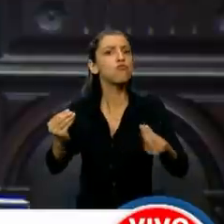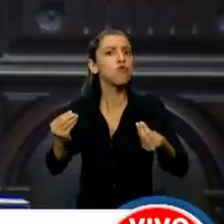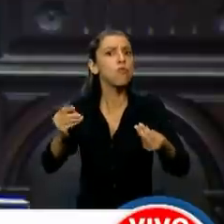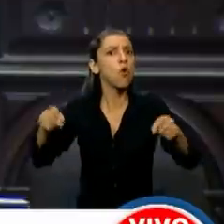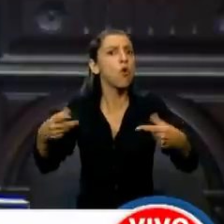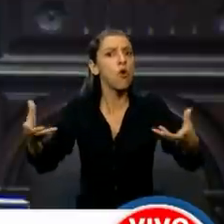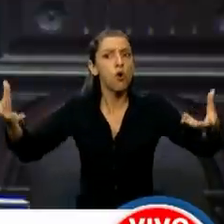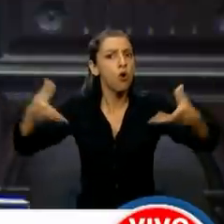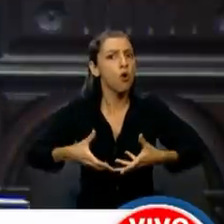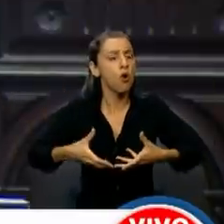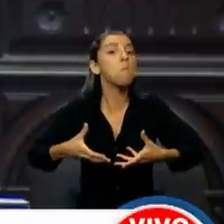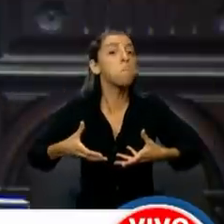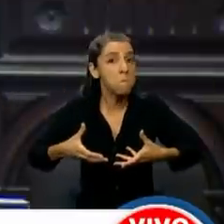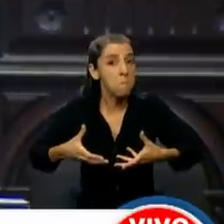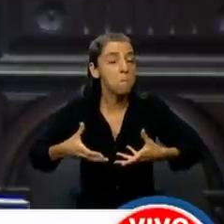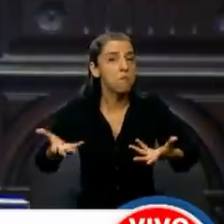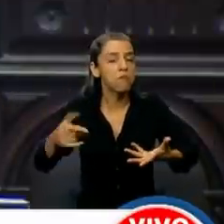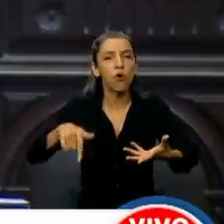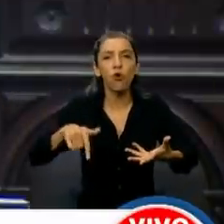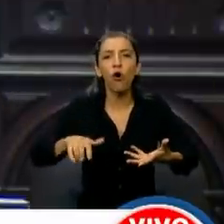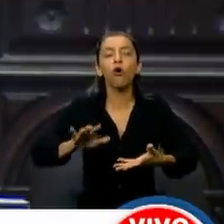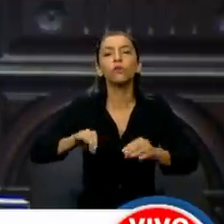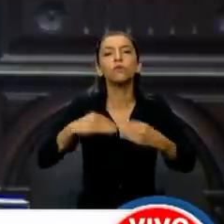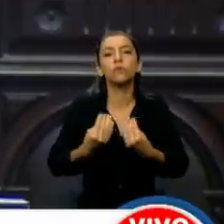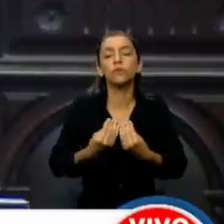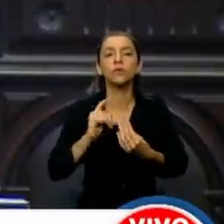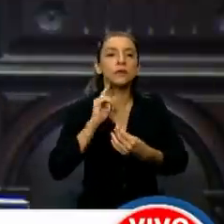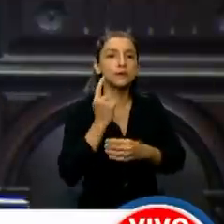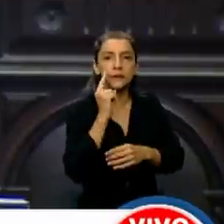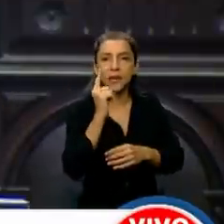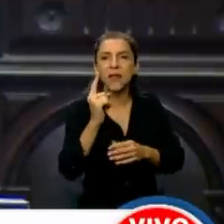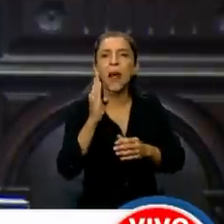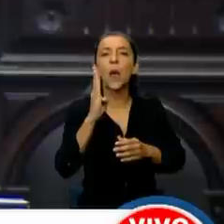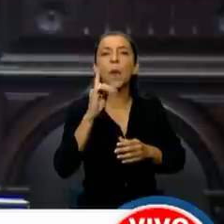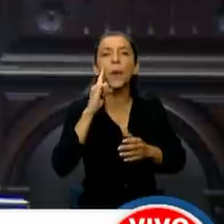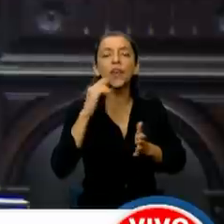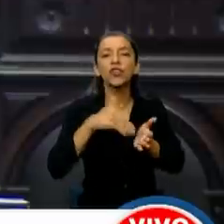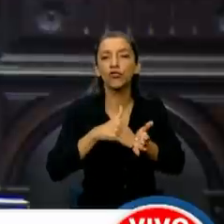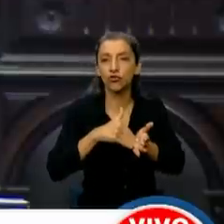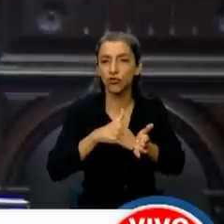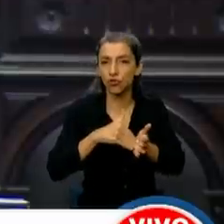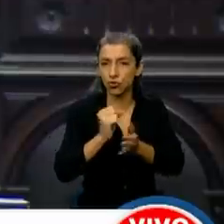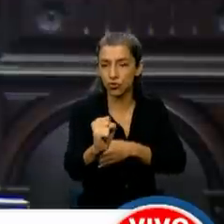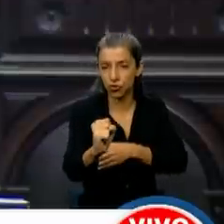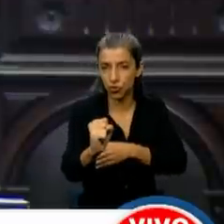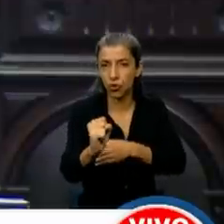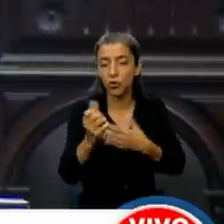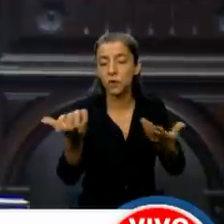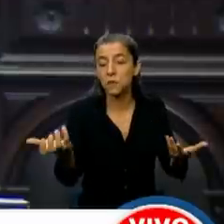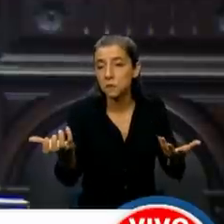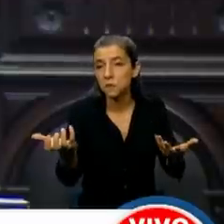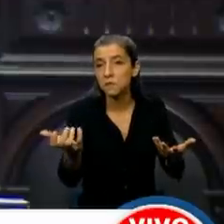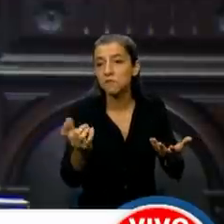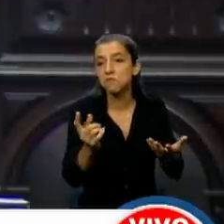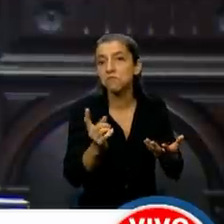torta que hoy tiene un valor de 3 que miente 13.000 billones de pesos y solamente tenemos